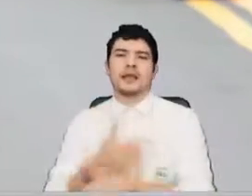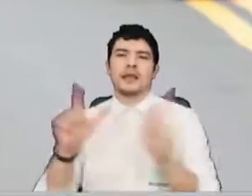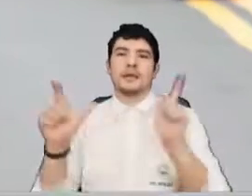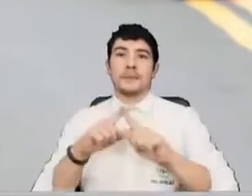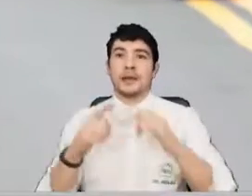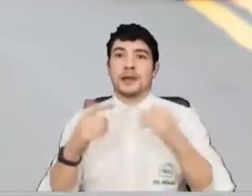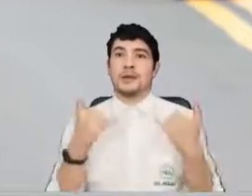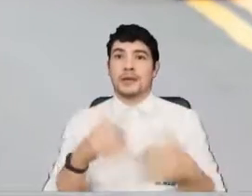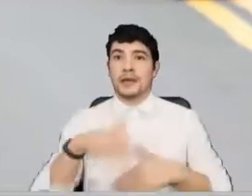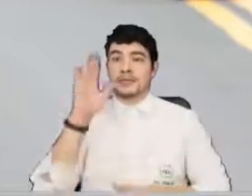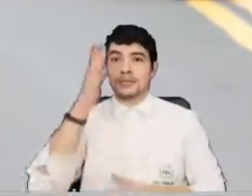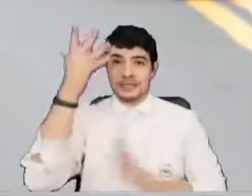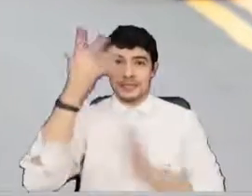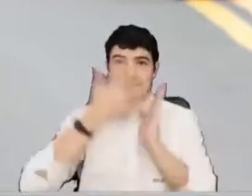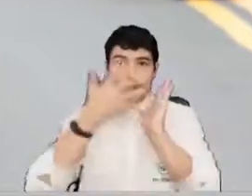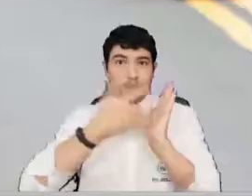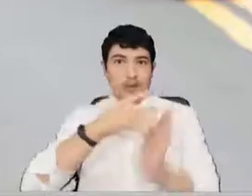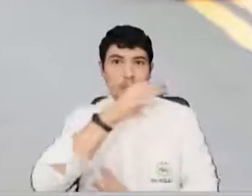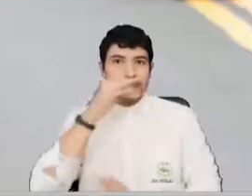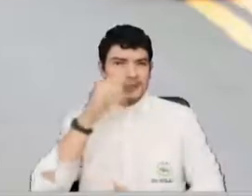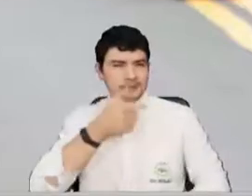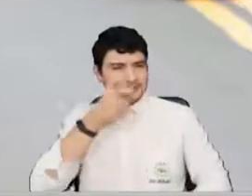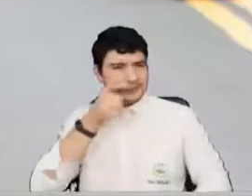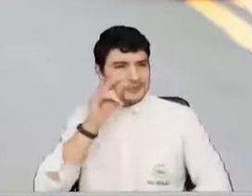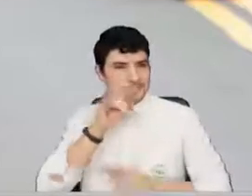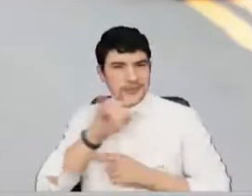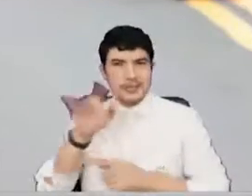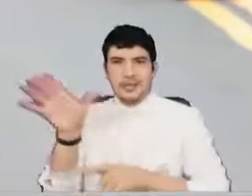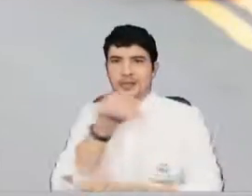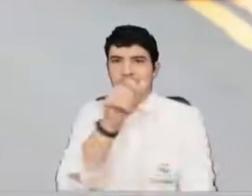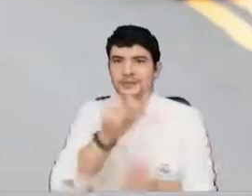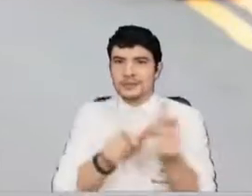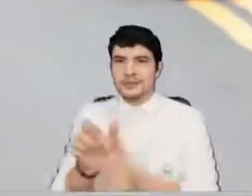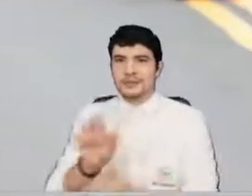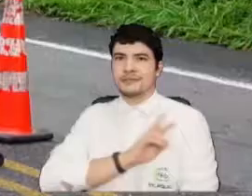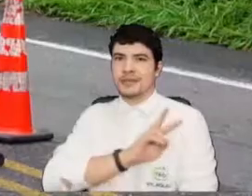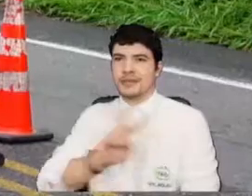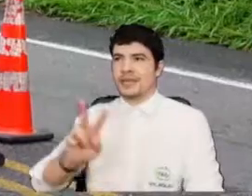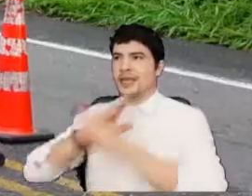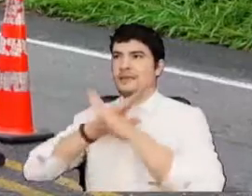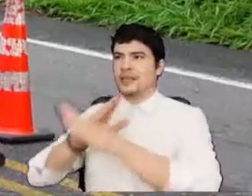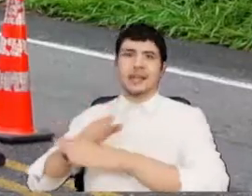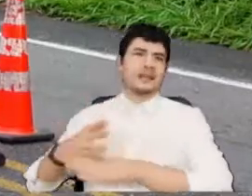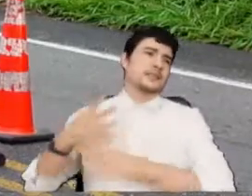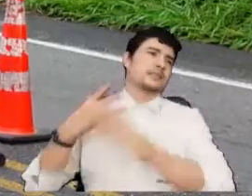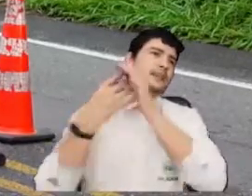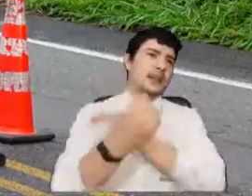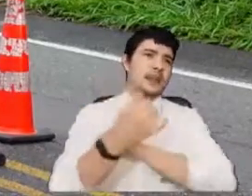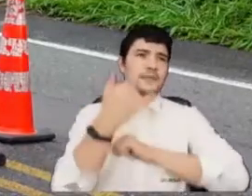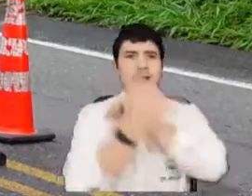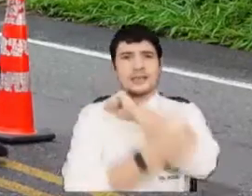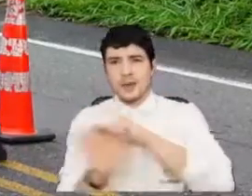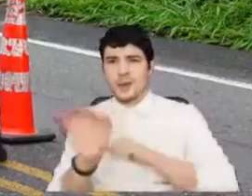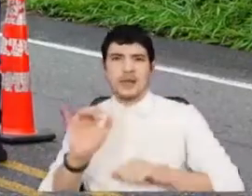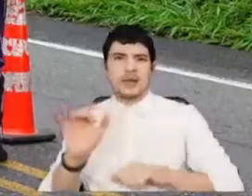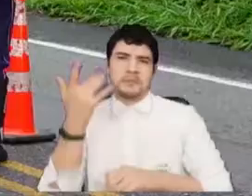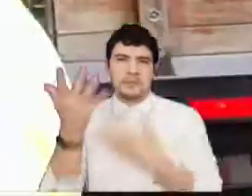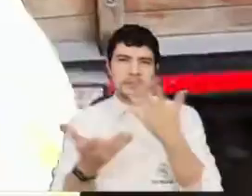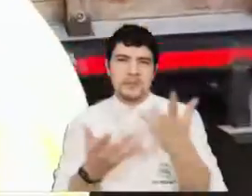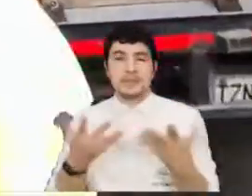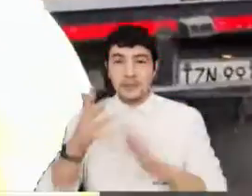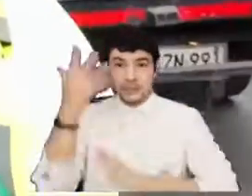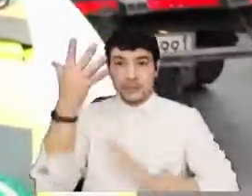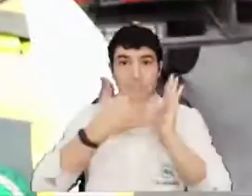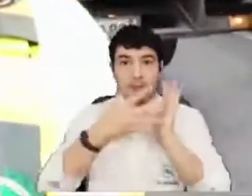hombres que regularán la movilidad de todos los vallecaucanos para evitar que se vayan de paseo. Son en promedio unos 5,000 hombres y mujeres